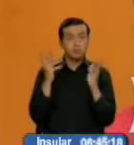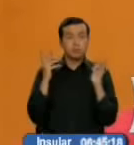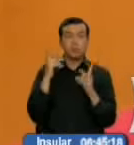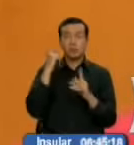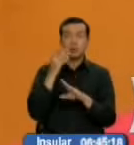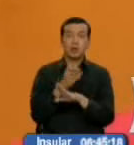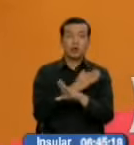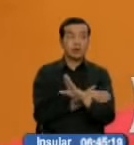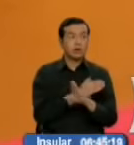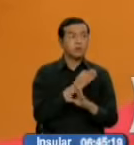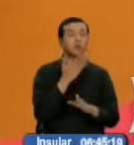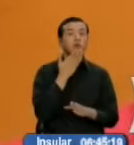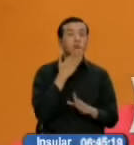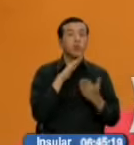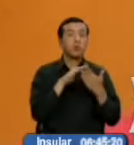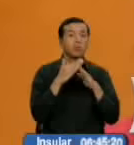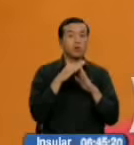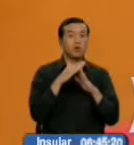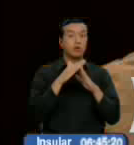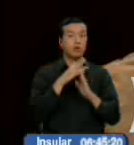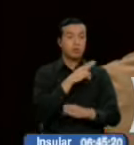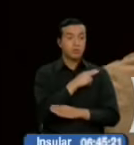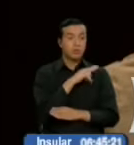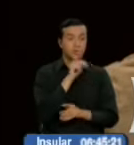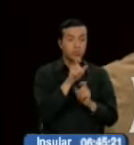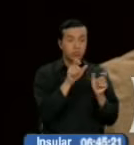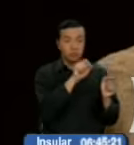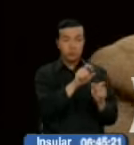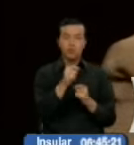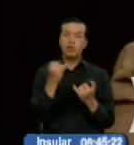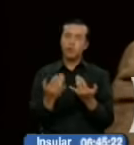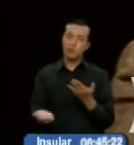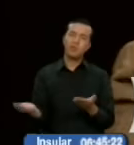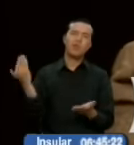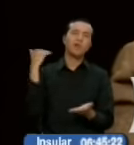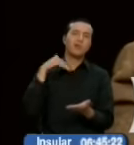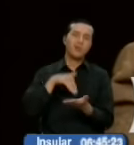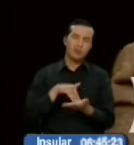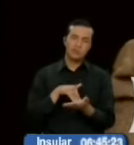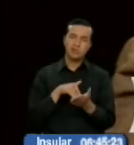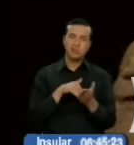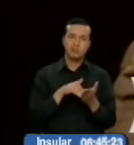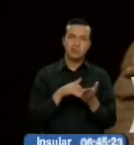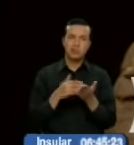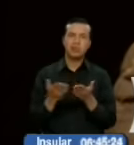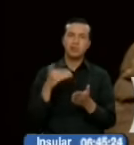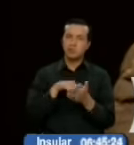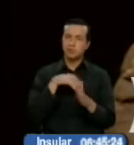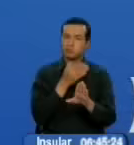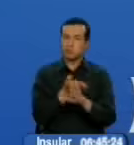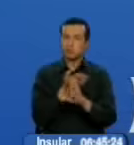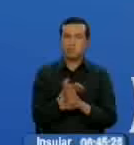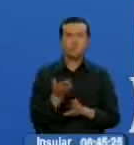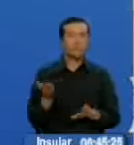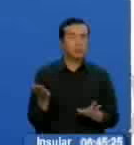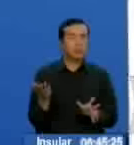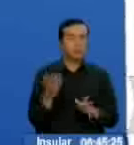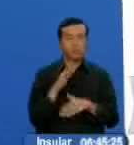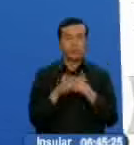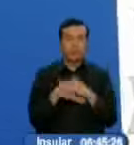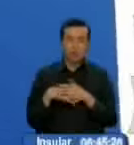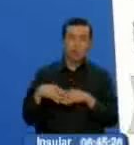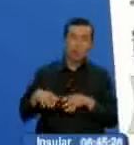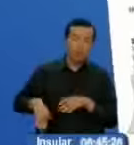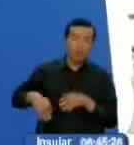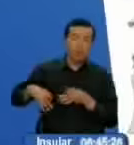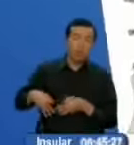consulta previa a la comunidad universitaria. Ahora quieren volver otra vez a lo que nosotros propusimos al origen. Todos estos retrasos